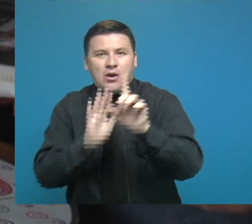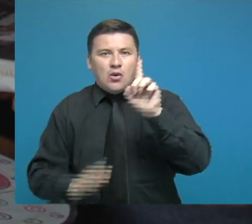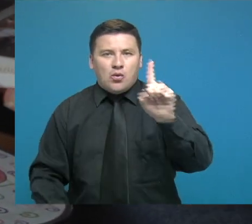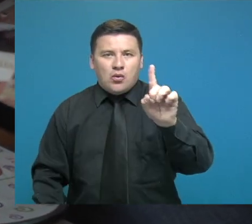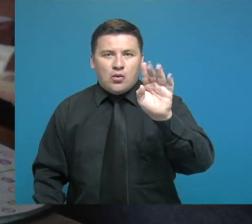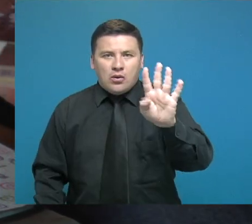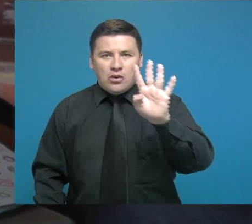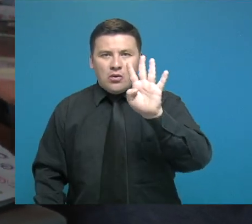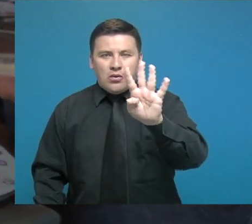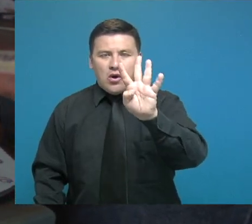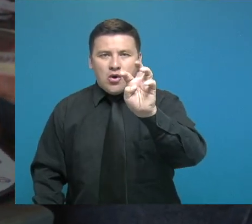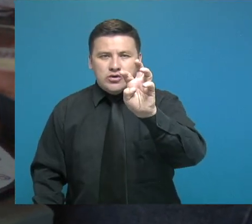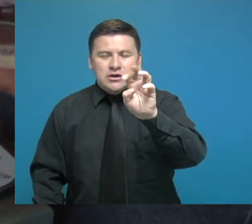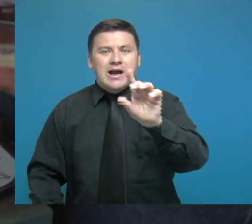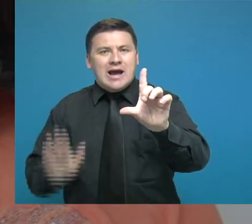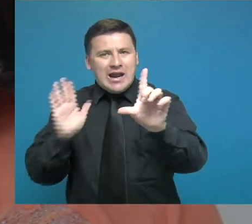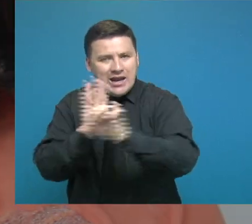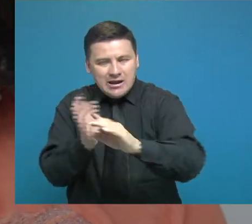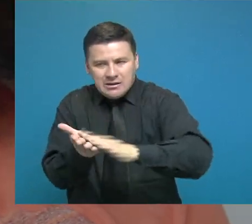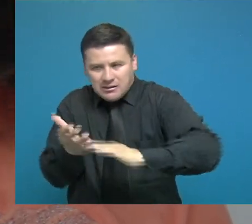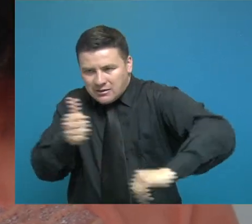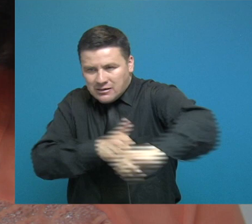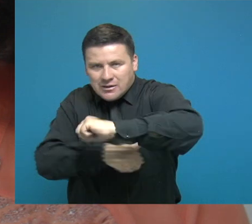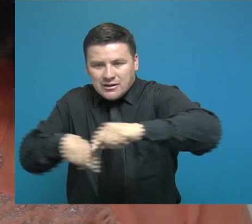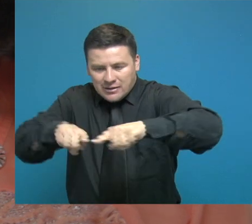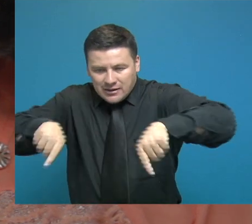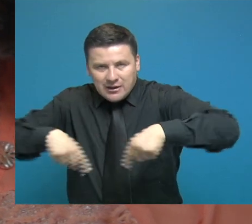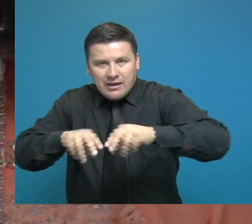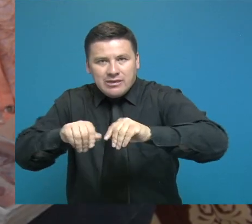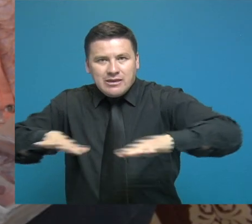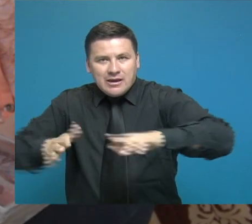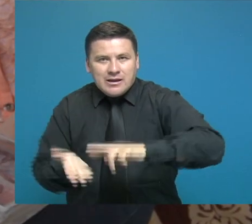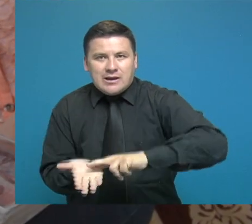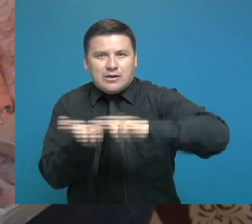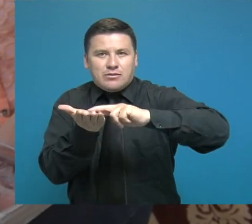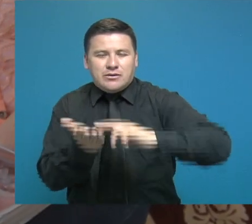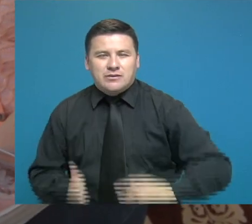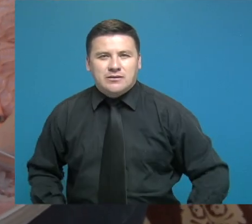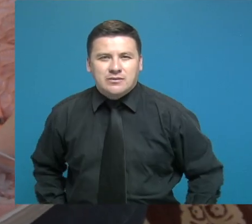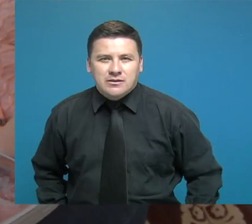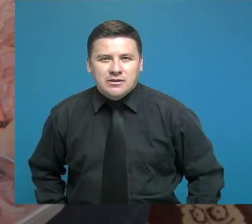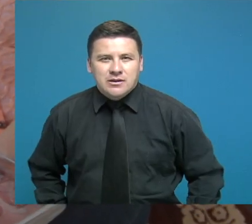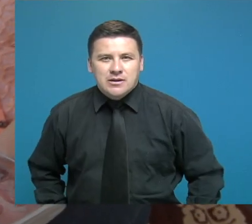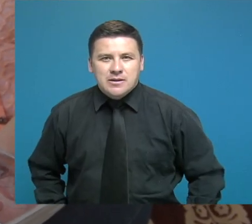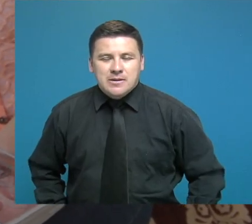Ley 1448, Ley de Víctimas y Restitución de Tierras.